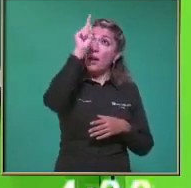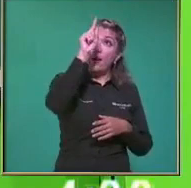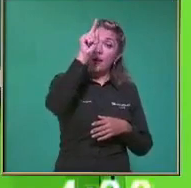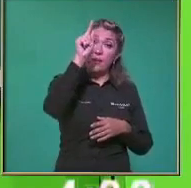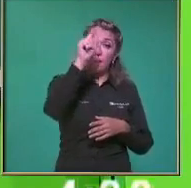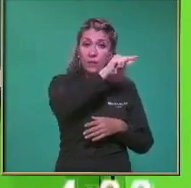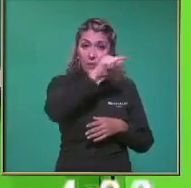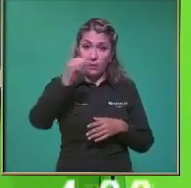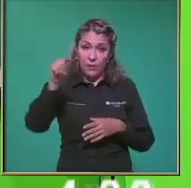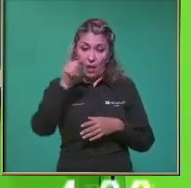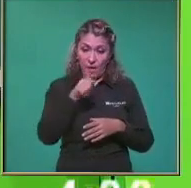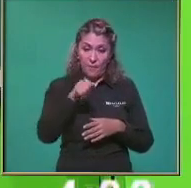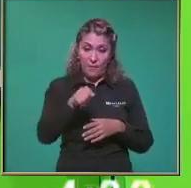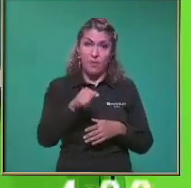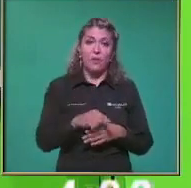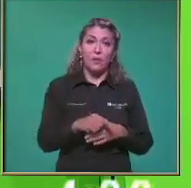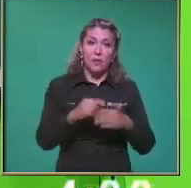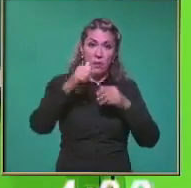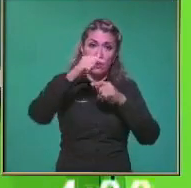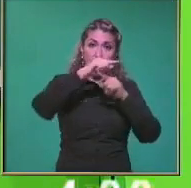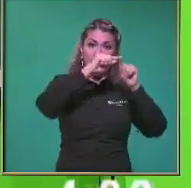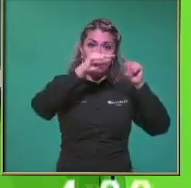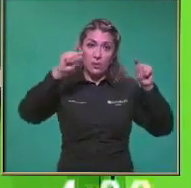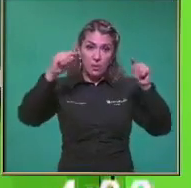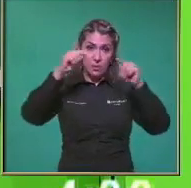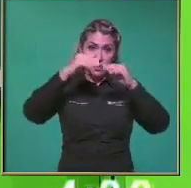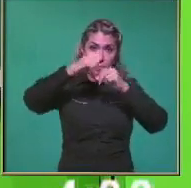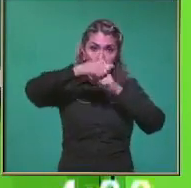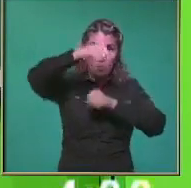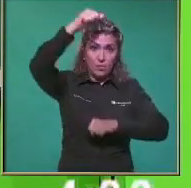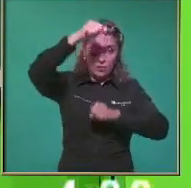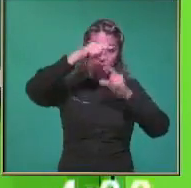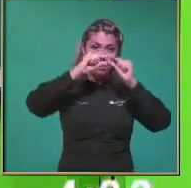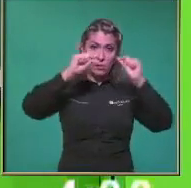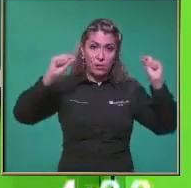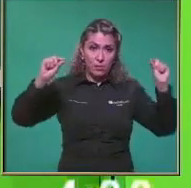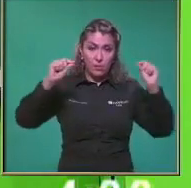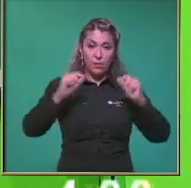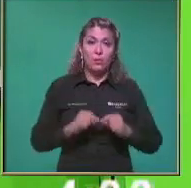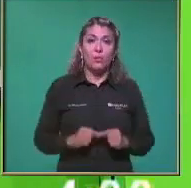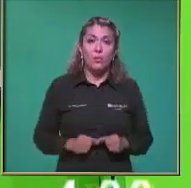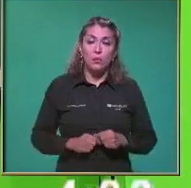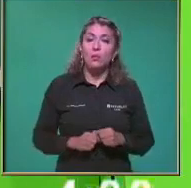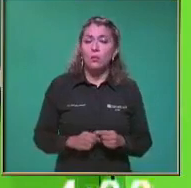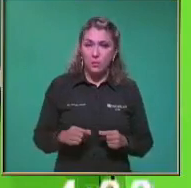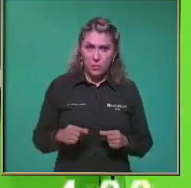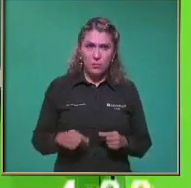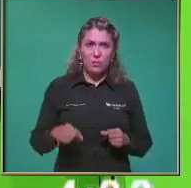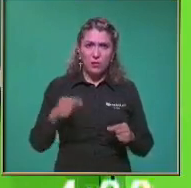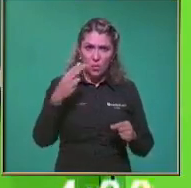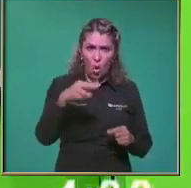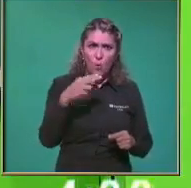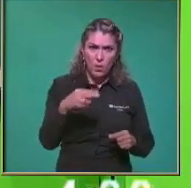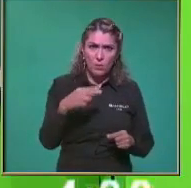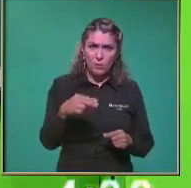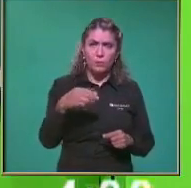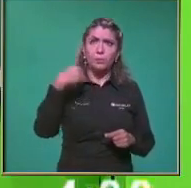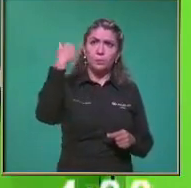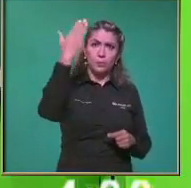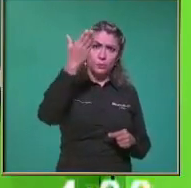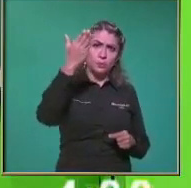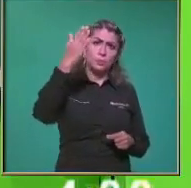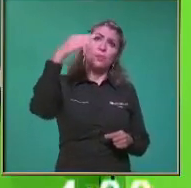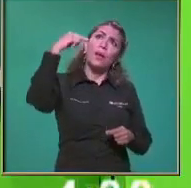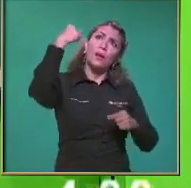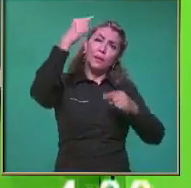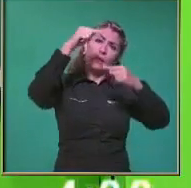y tienen la parte de abajo y están separadas por una línea. Ah, bueno, precisamente esas partes tienen un nombre. La